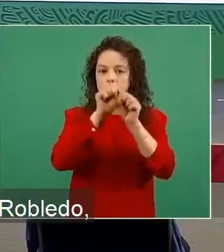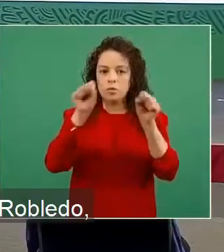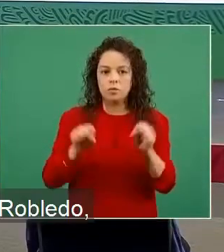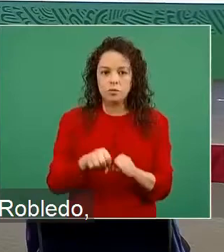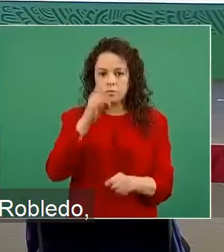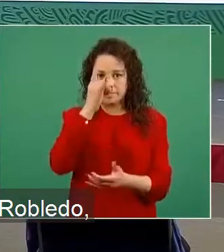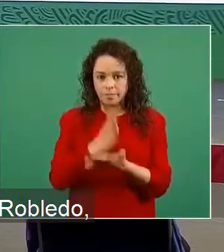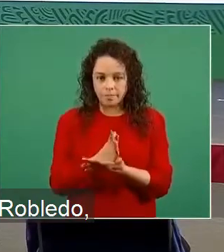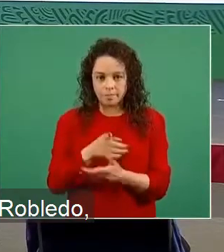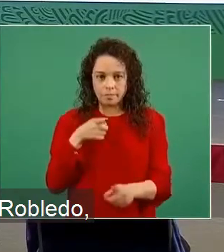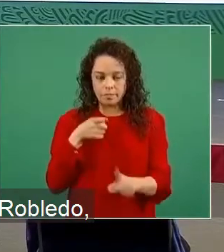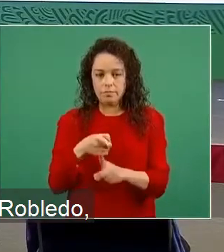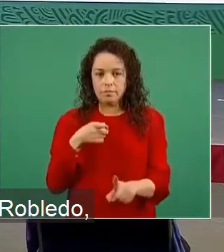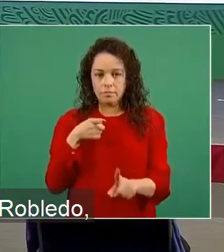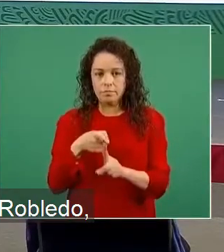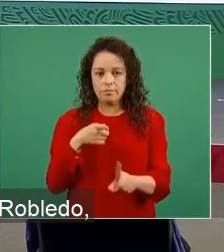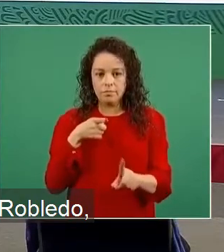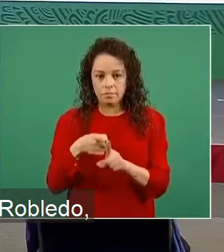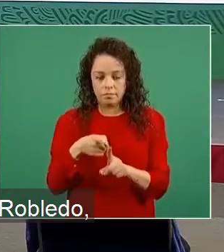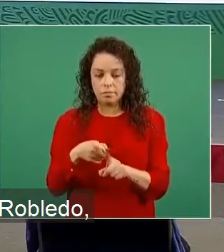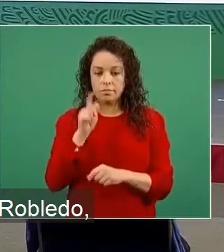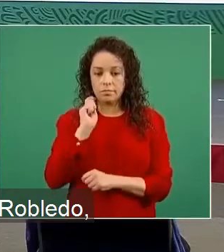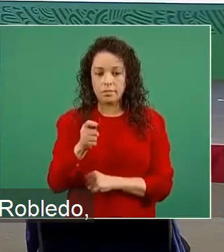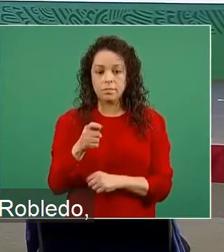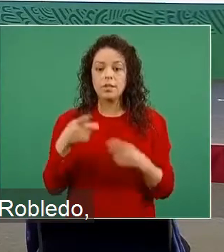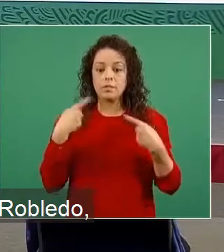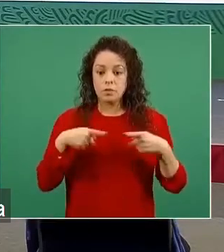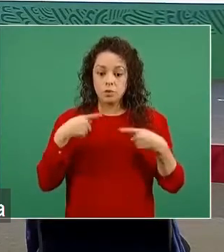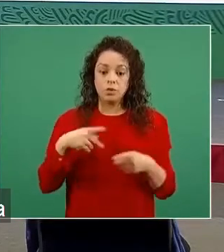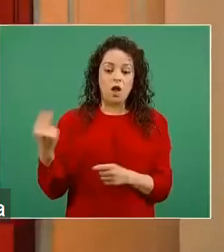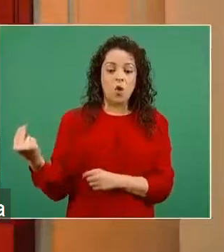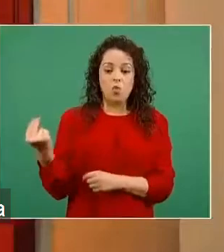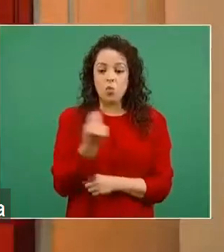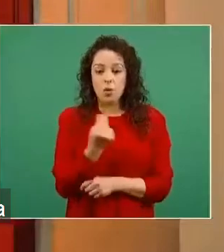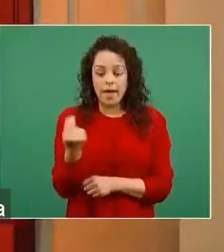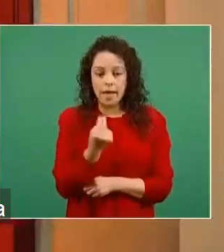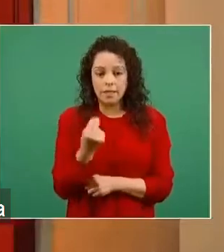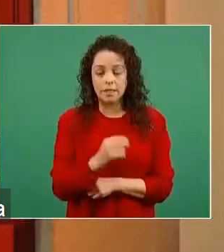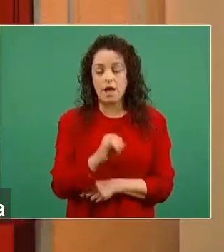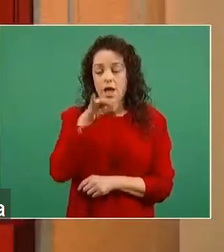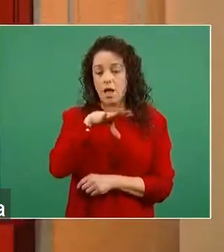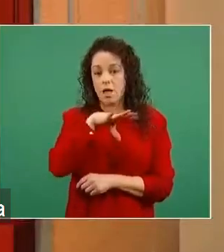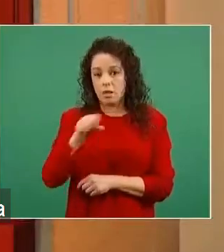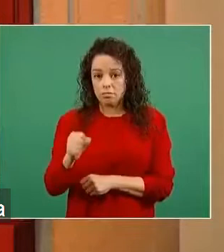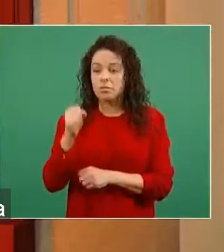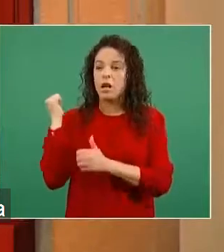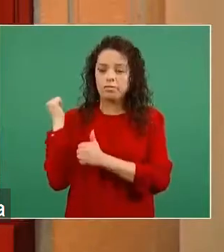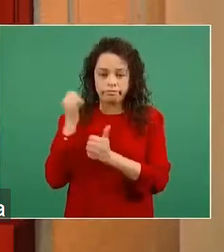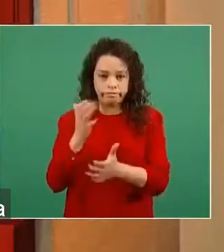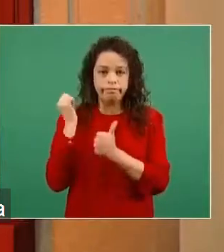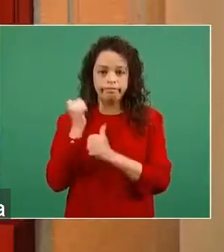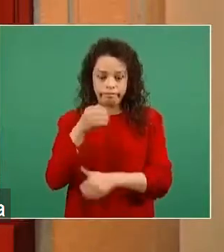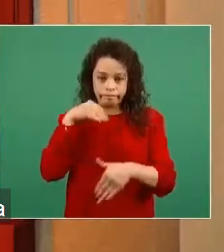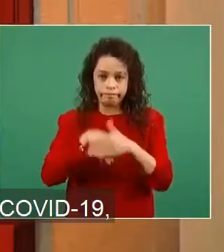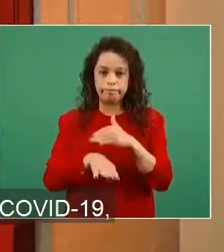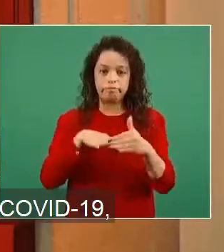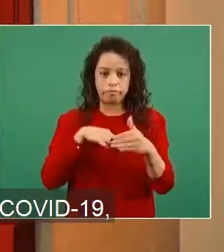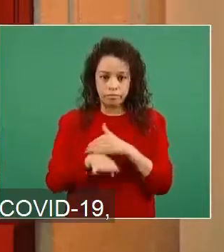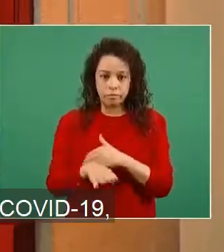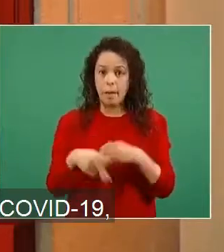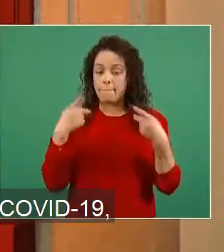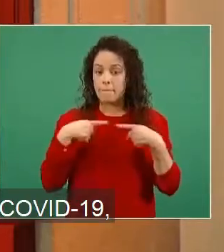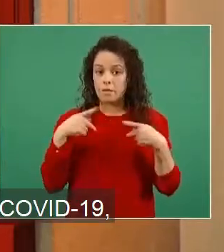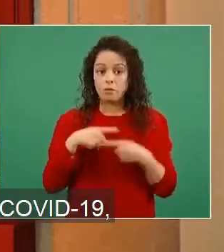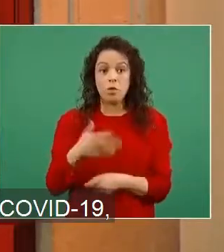el director general del seguro social maestros o de robledo informó que el link se ha implementado una estrategia de reconversión hospitalaria en ocho